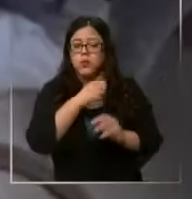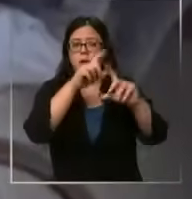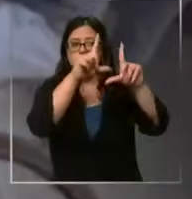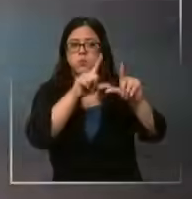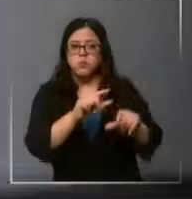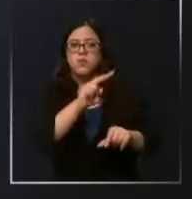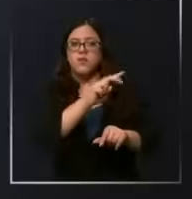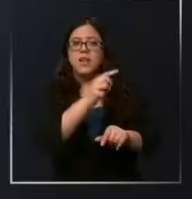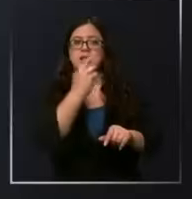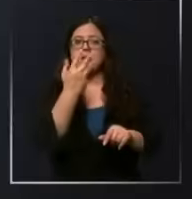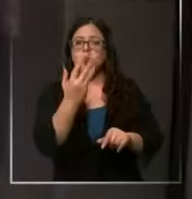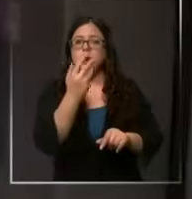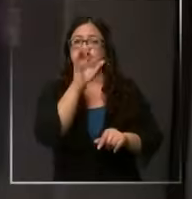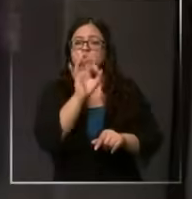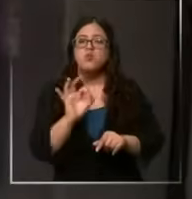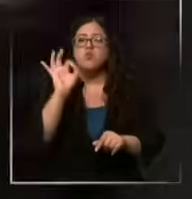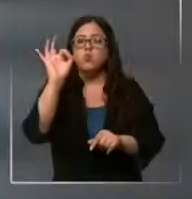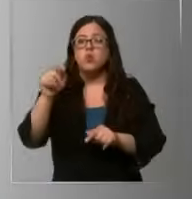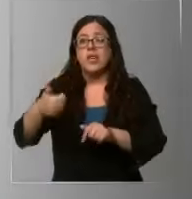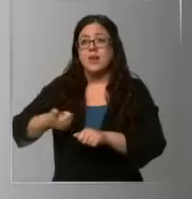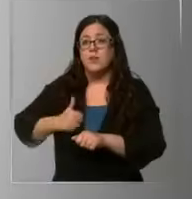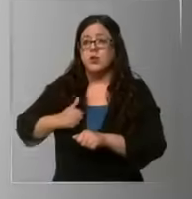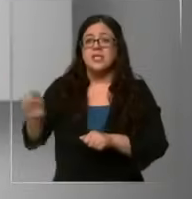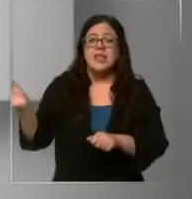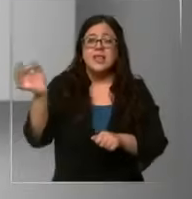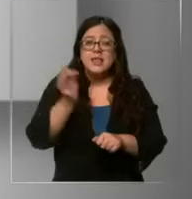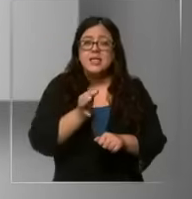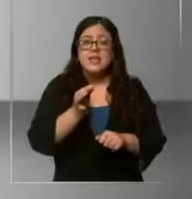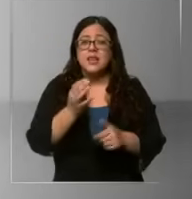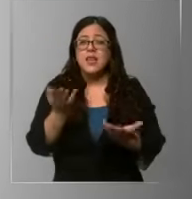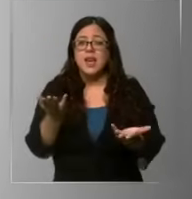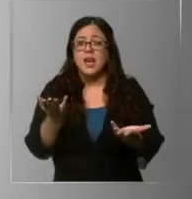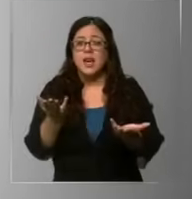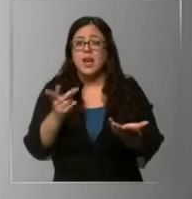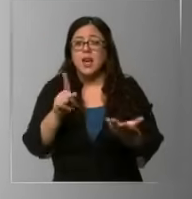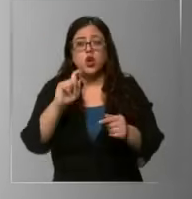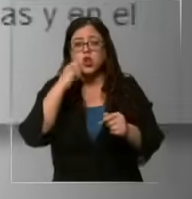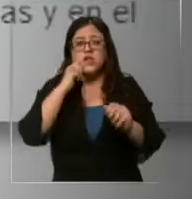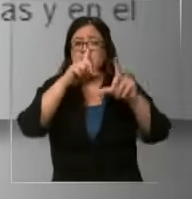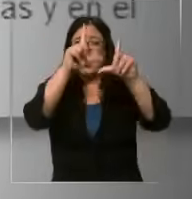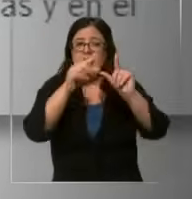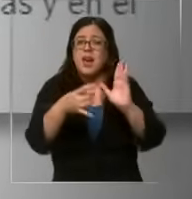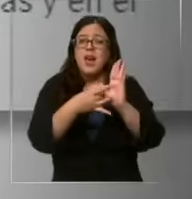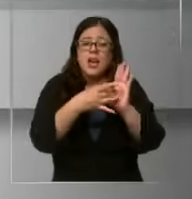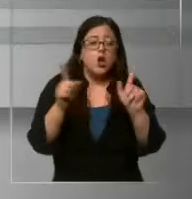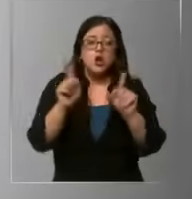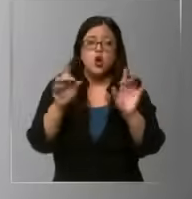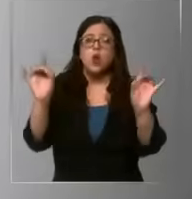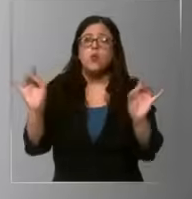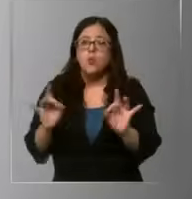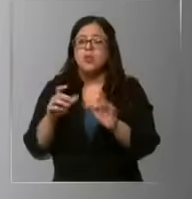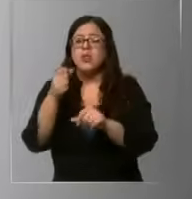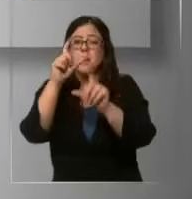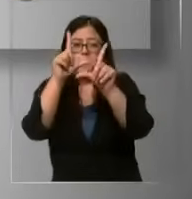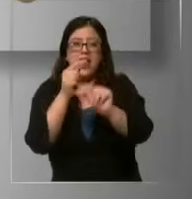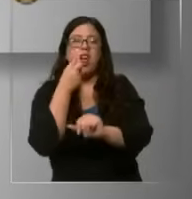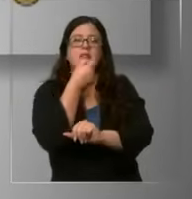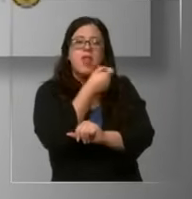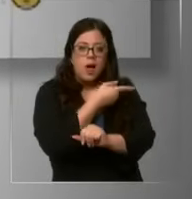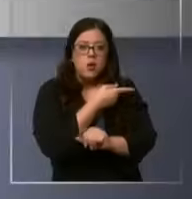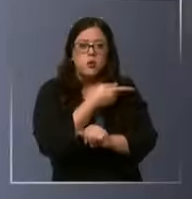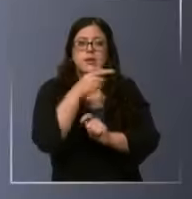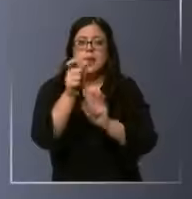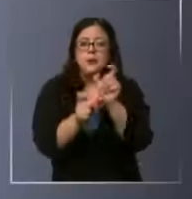de un 29% que, según las policías, no deja en evidencia una baja a los delitos, sino una posible baja a las denuncias. Y es que